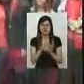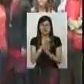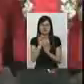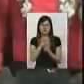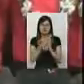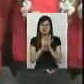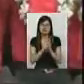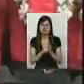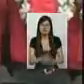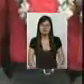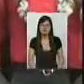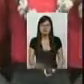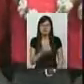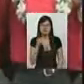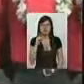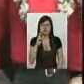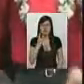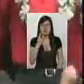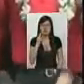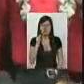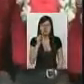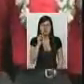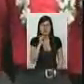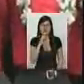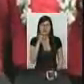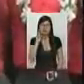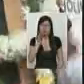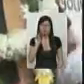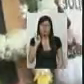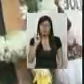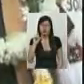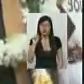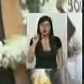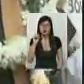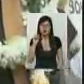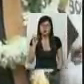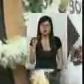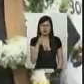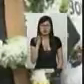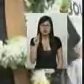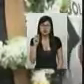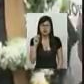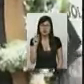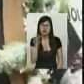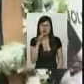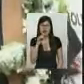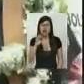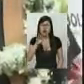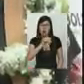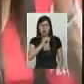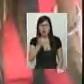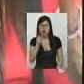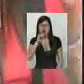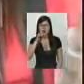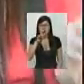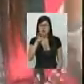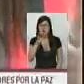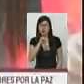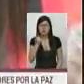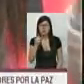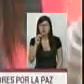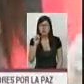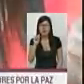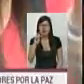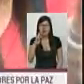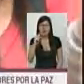senadores uninominales y plurinominales están Wilson Santa María, Marta Yugra, Julio Tito, Patricia Fiorillo para